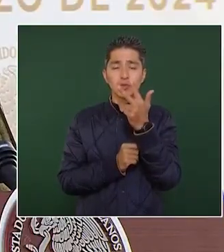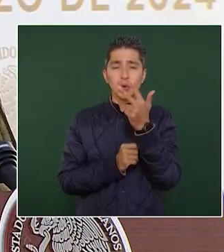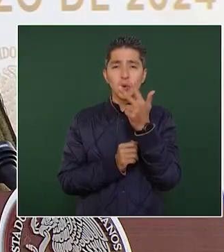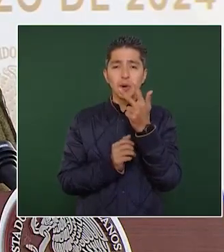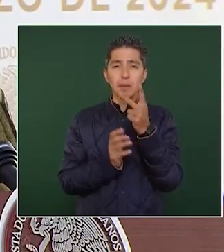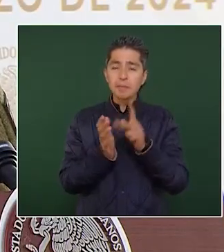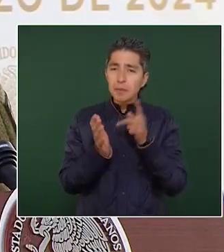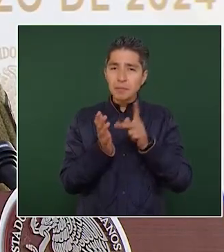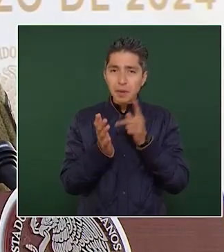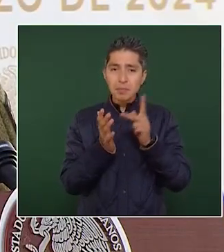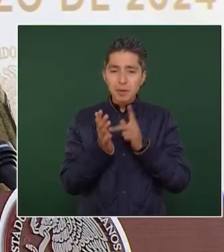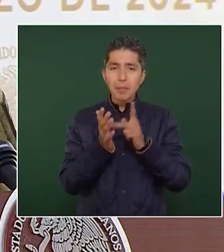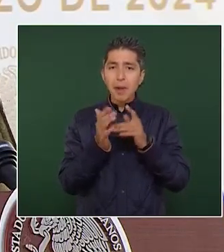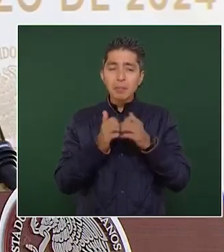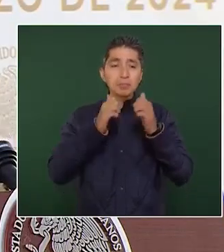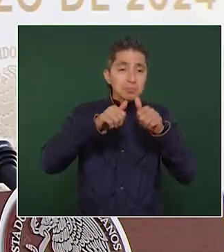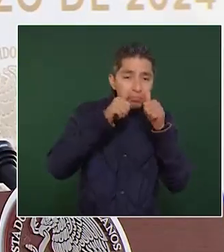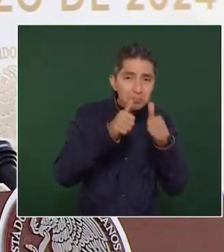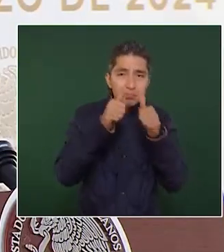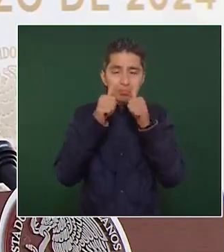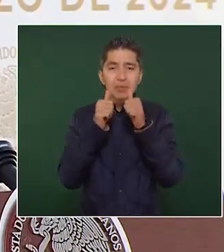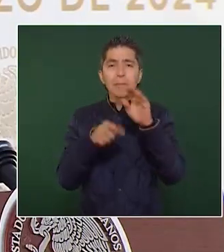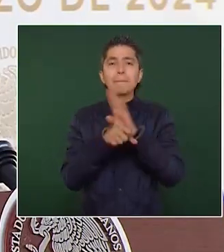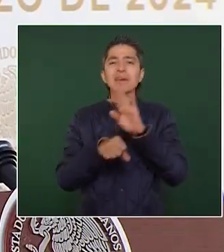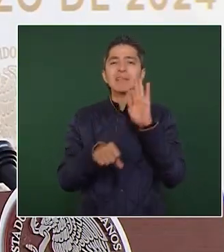ocasiones, beneficiando a